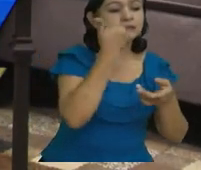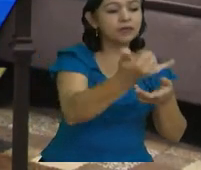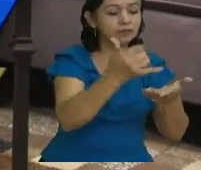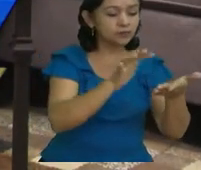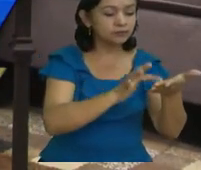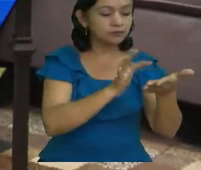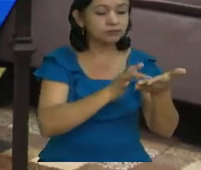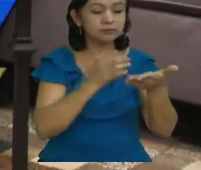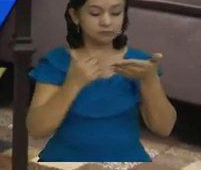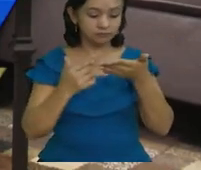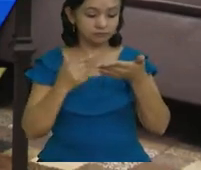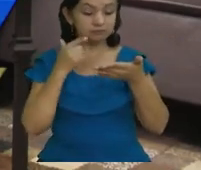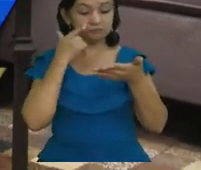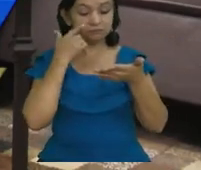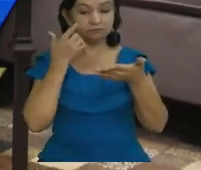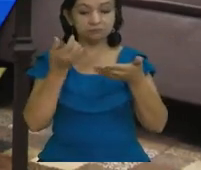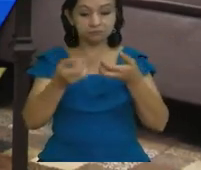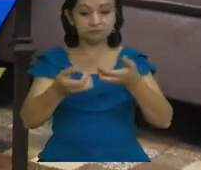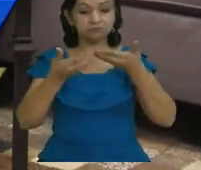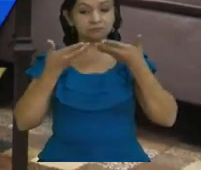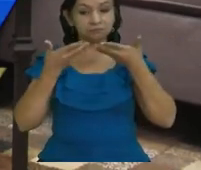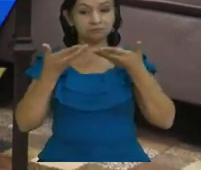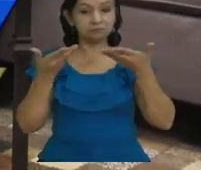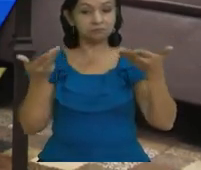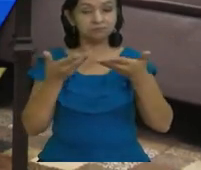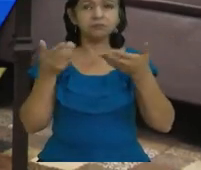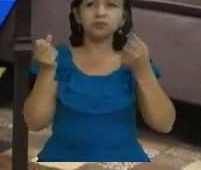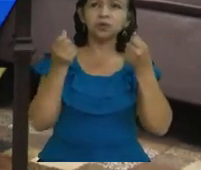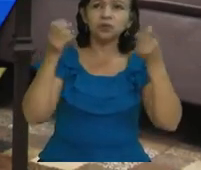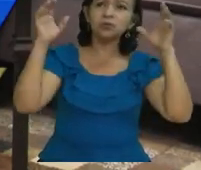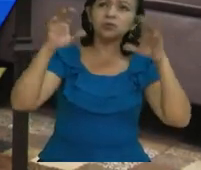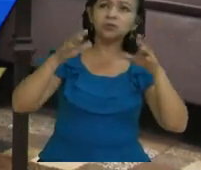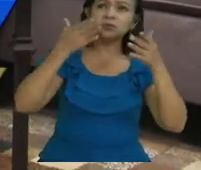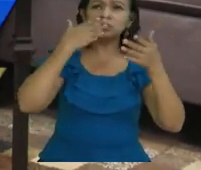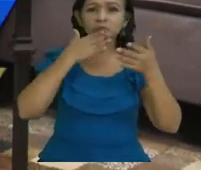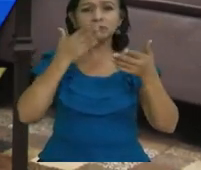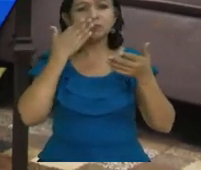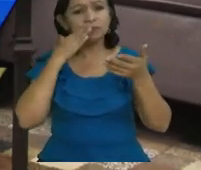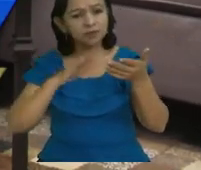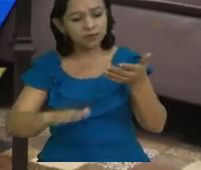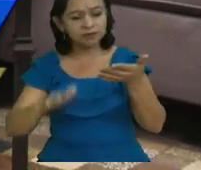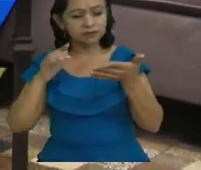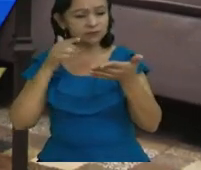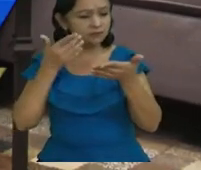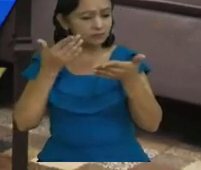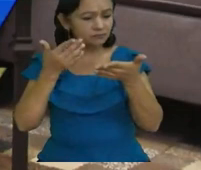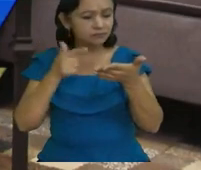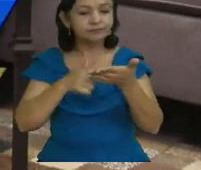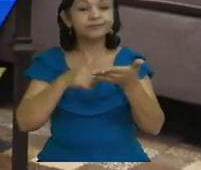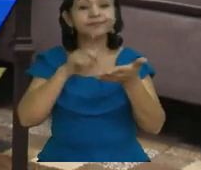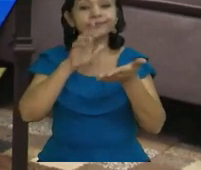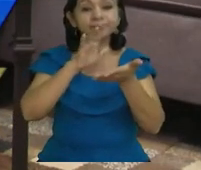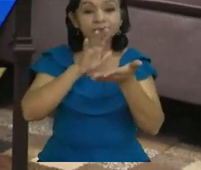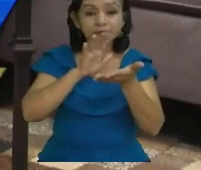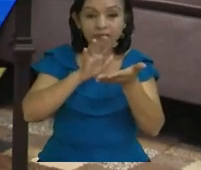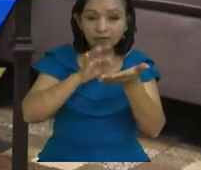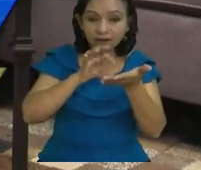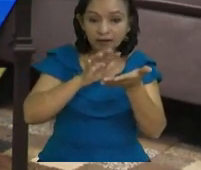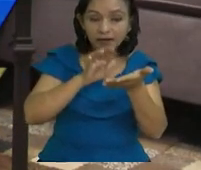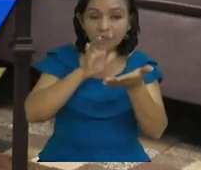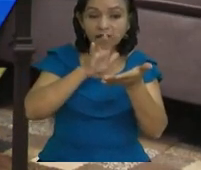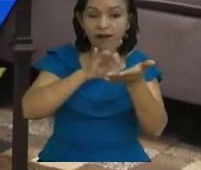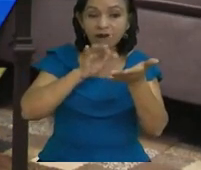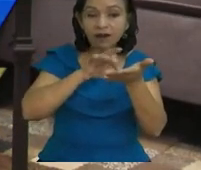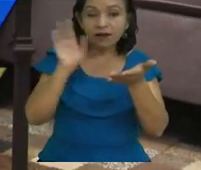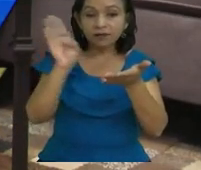te está generando hasta el momento información meteorológica del clima, de las condiciones, basadas en los ciclos del arroz. Okay. Basadas en los